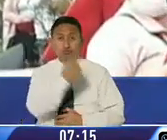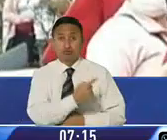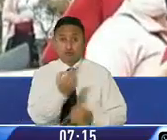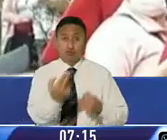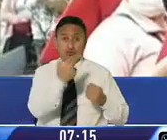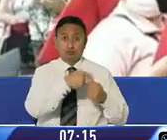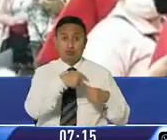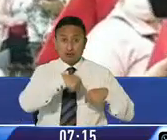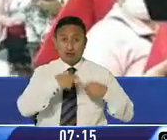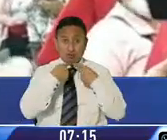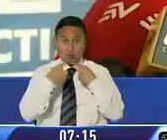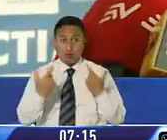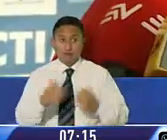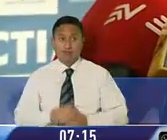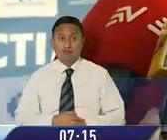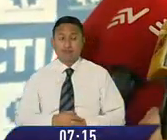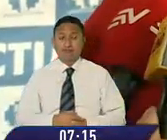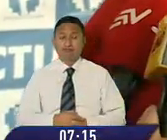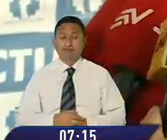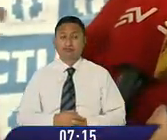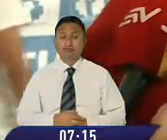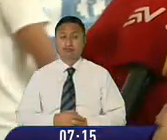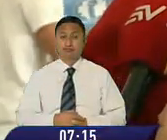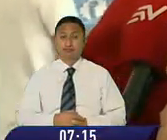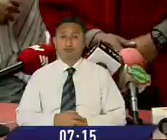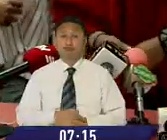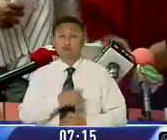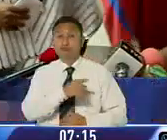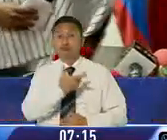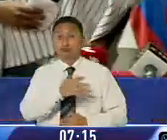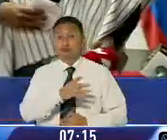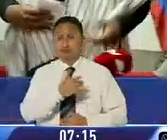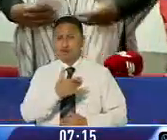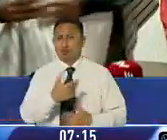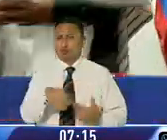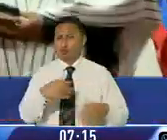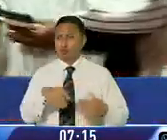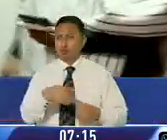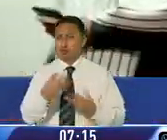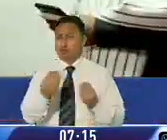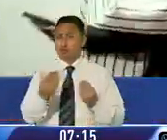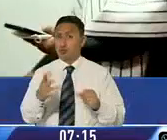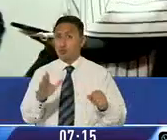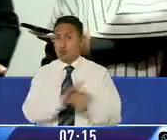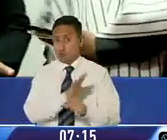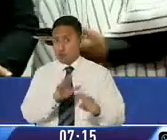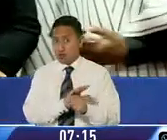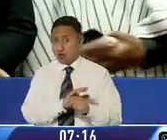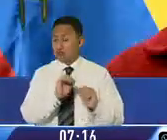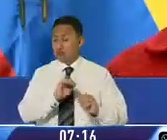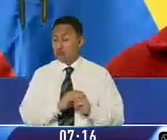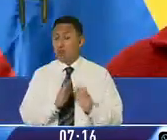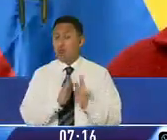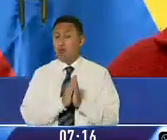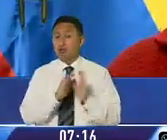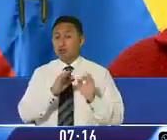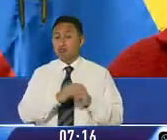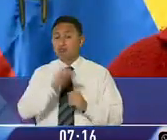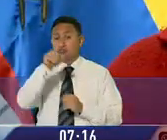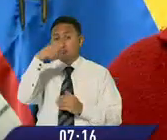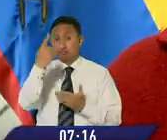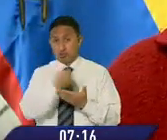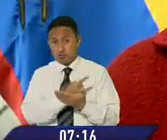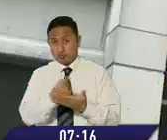participar en esta convocatoria. Al aparentemente tener muchas ocupaciones, el dirigente indígena solicitó ser recibido la